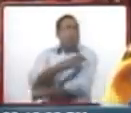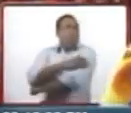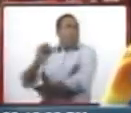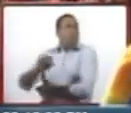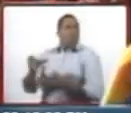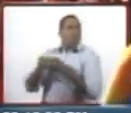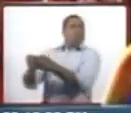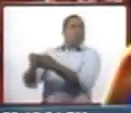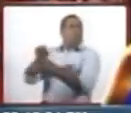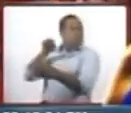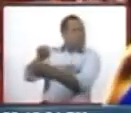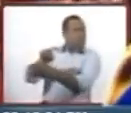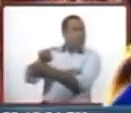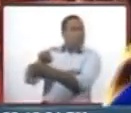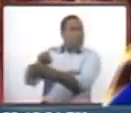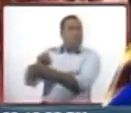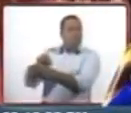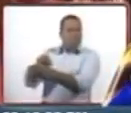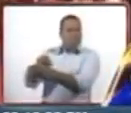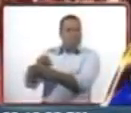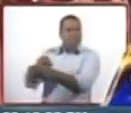la gente de oposición,